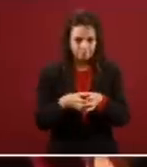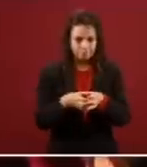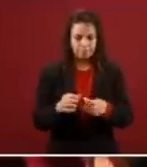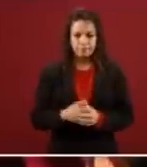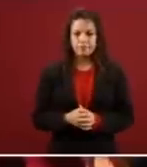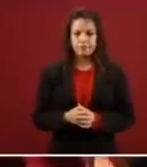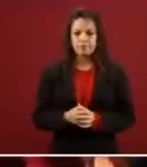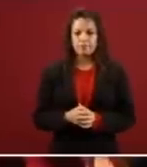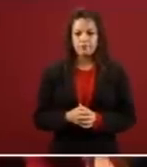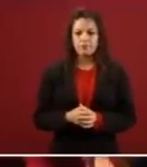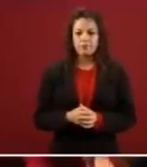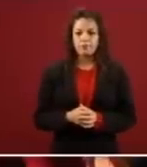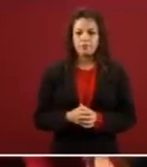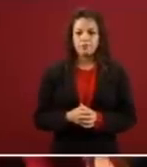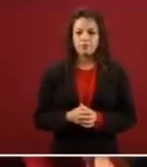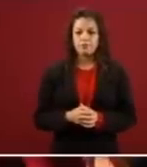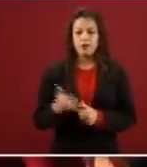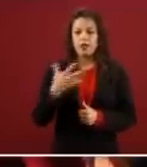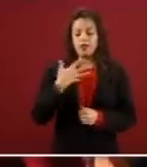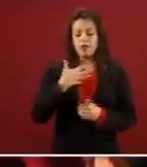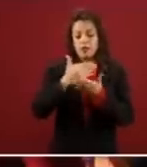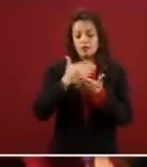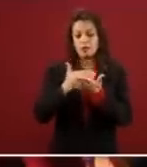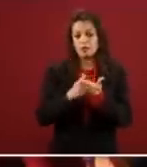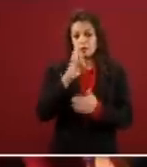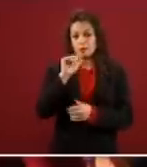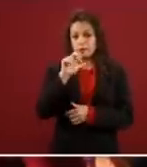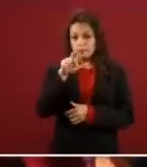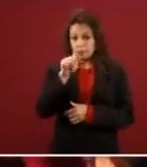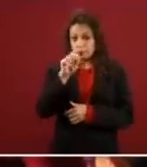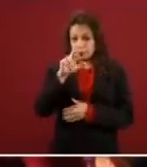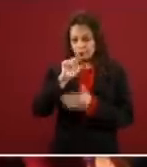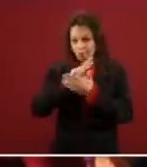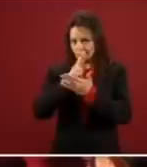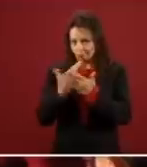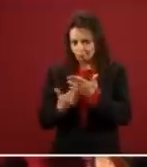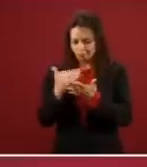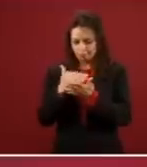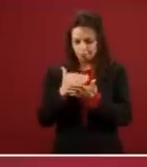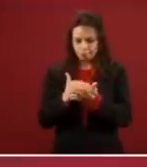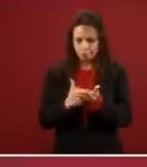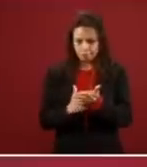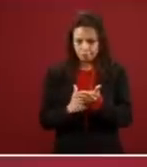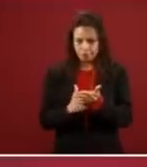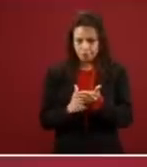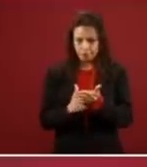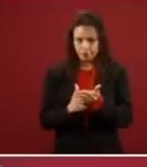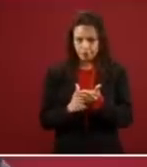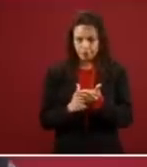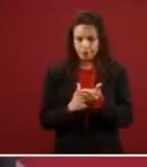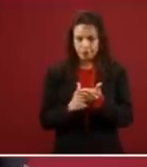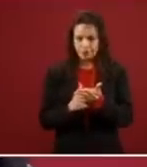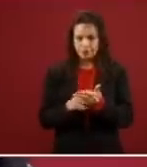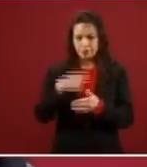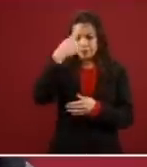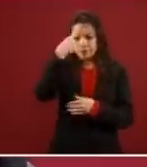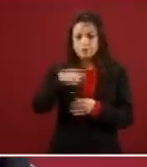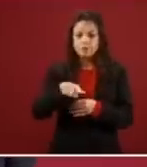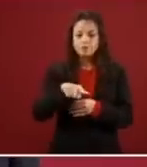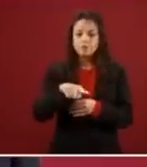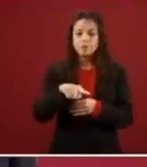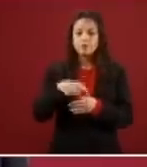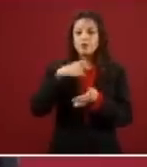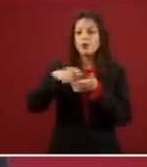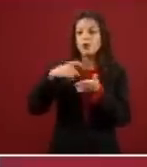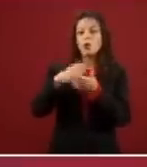facture servicios por planes de pensión, que es un esquema con el que manejan, un esquema de alimentos,